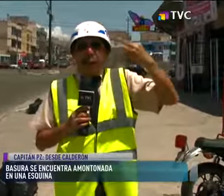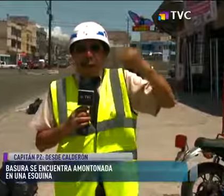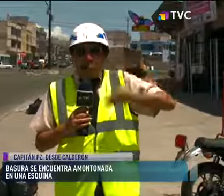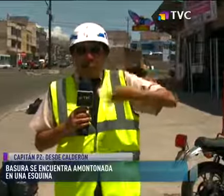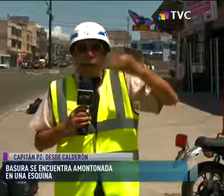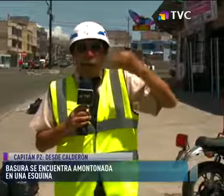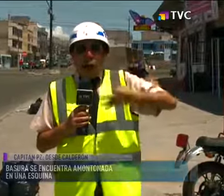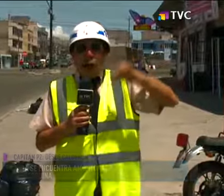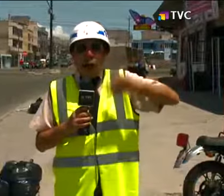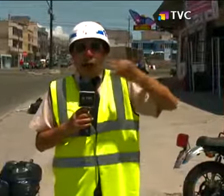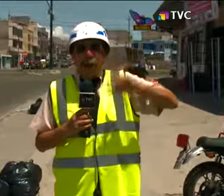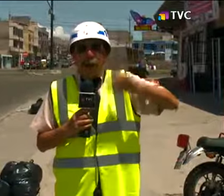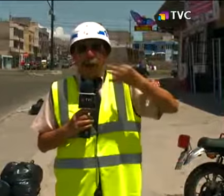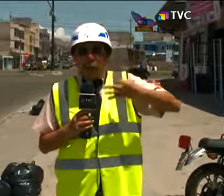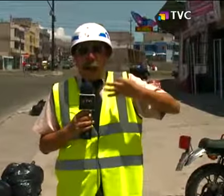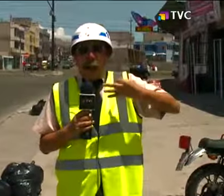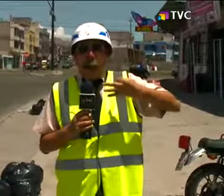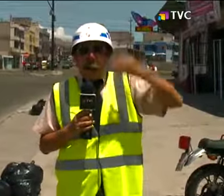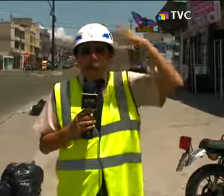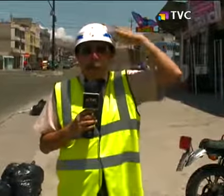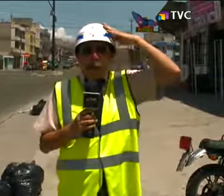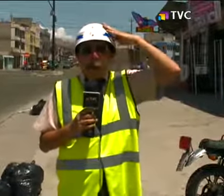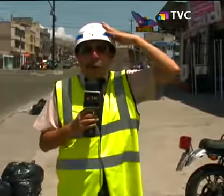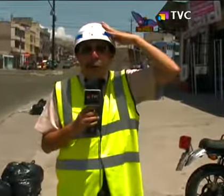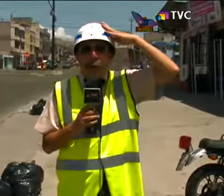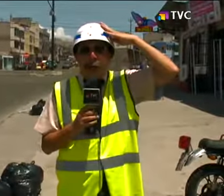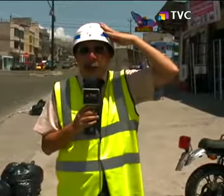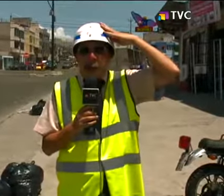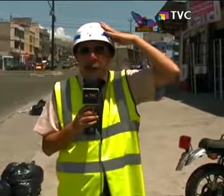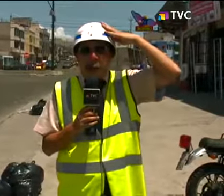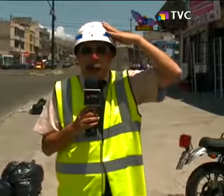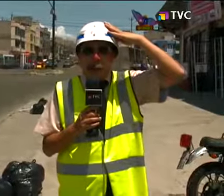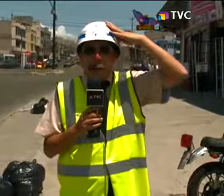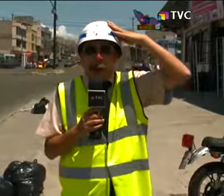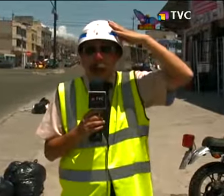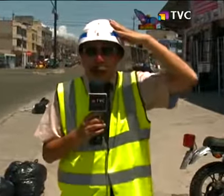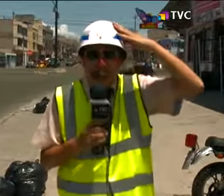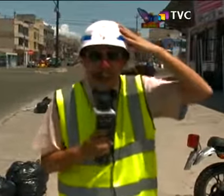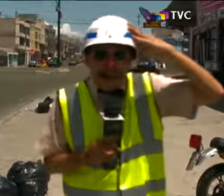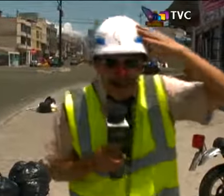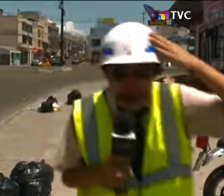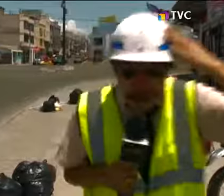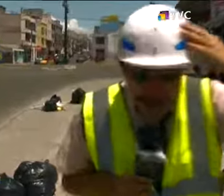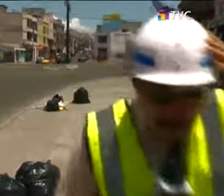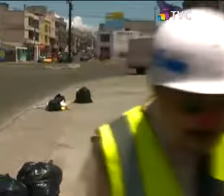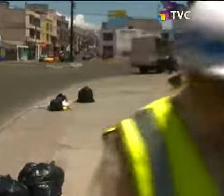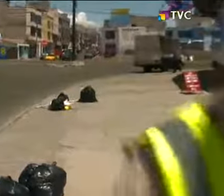vecinita, respete los horarios de recolección. Permiso para romper filas, carrera más, calle afuera.